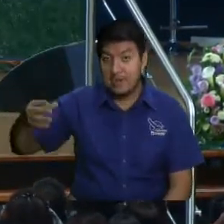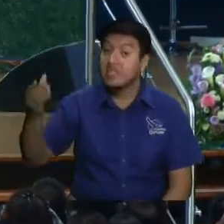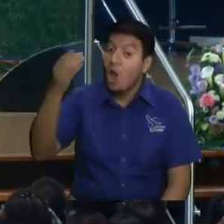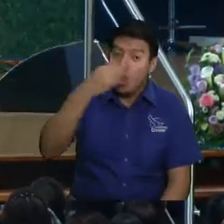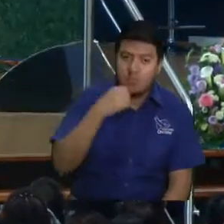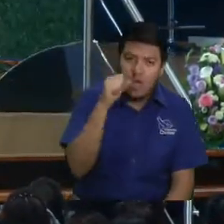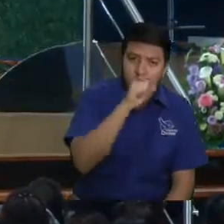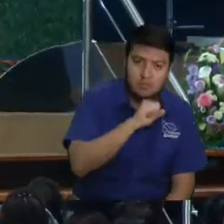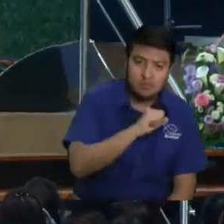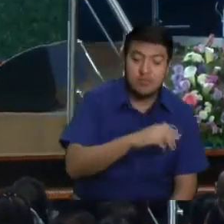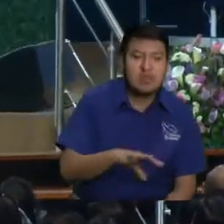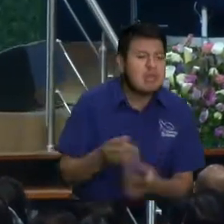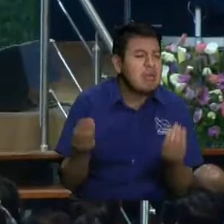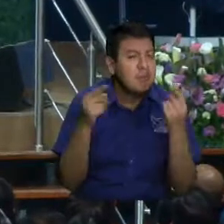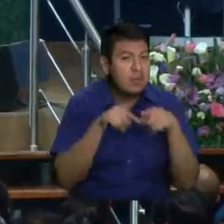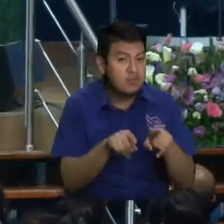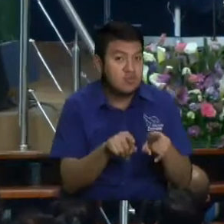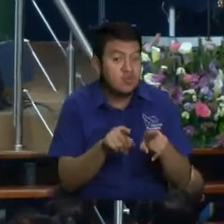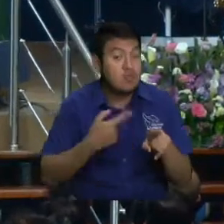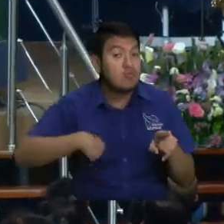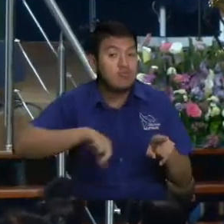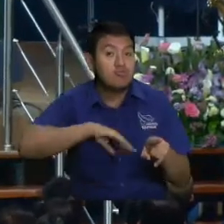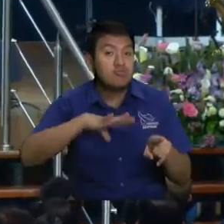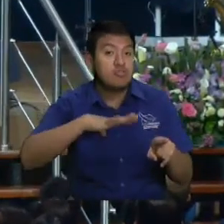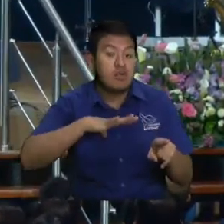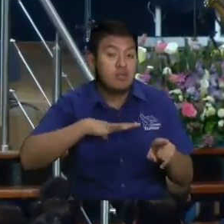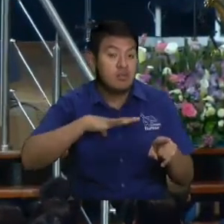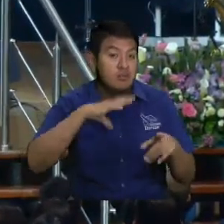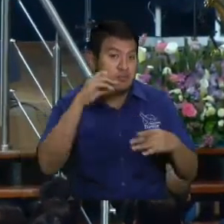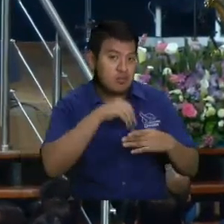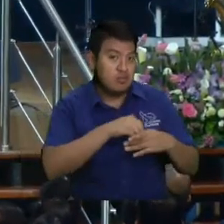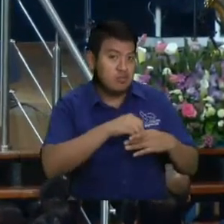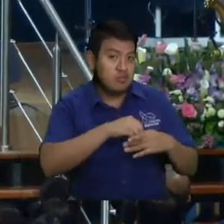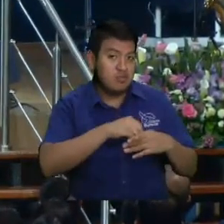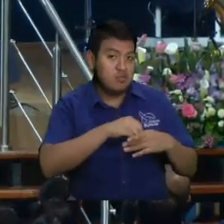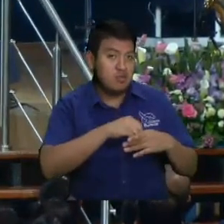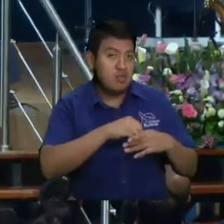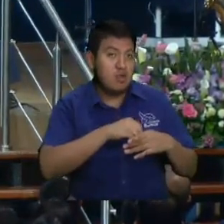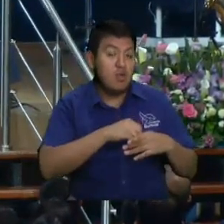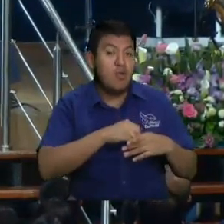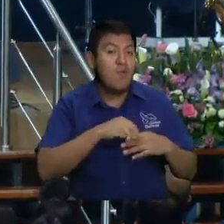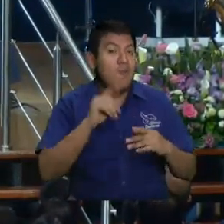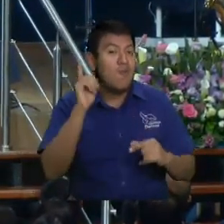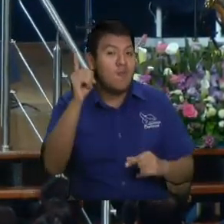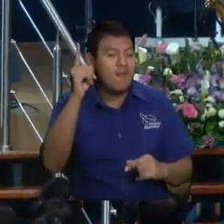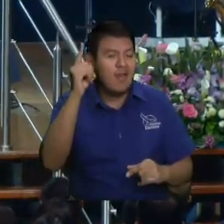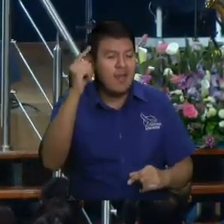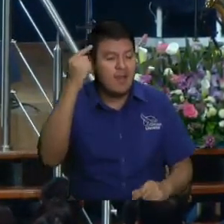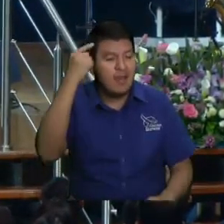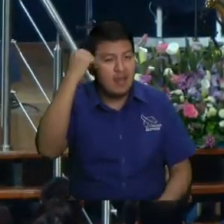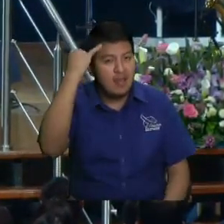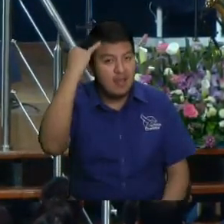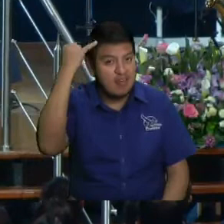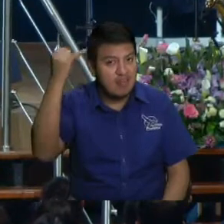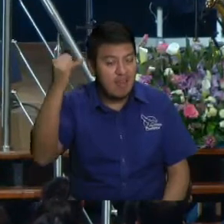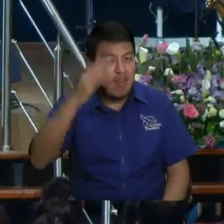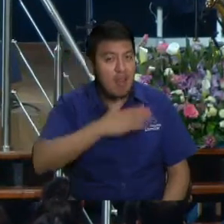Entonces, ¿qué fue lo que pasó? Nosotros tenemos dentro de nosotros mismos tenemos mecanismos en nuestra